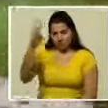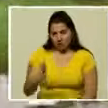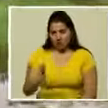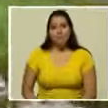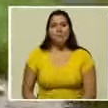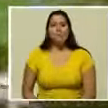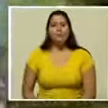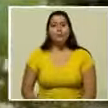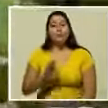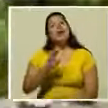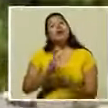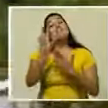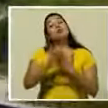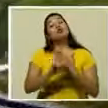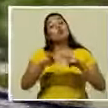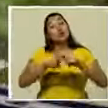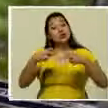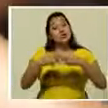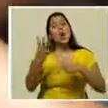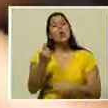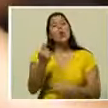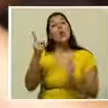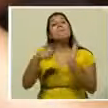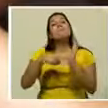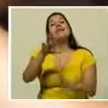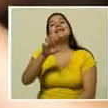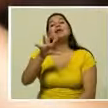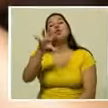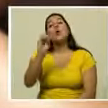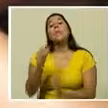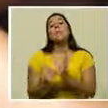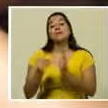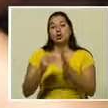tren eléctrico sería de $1.550